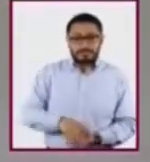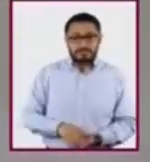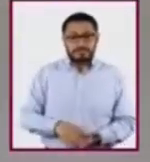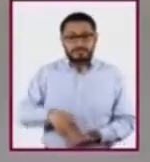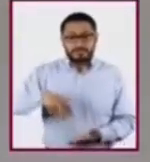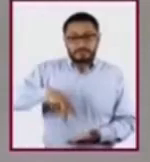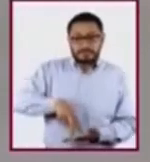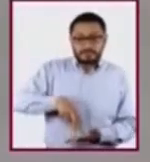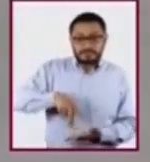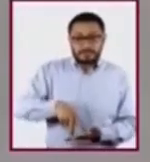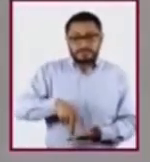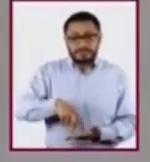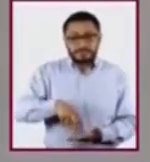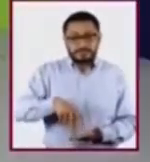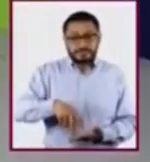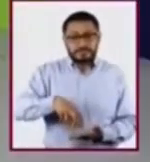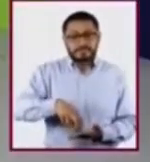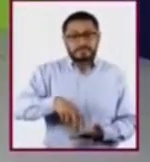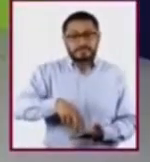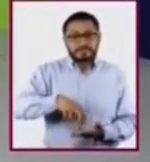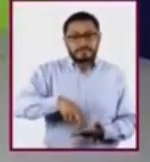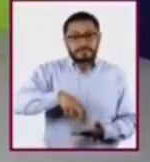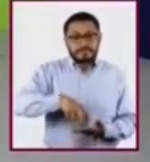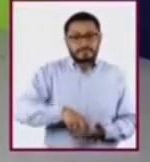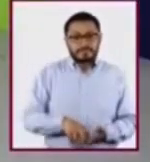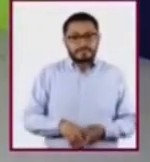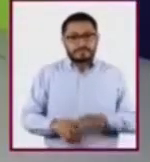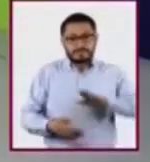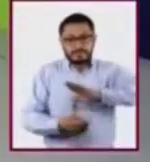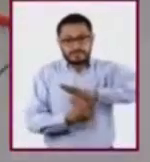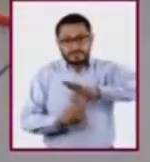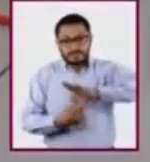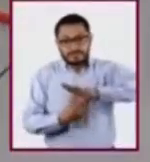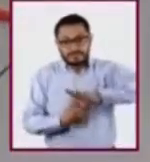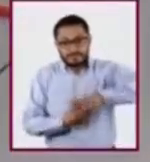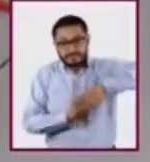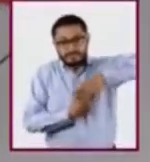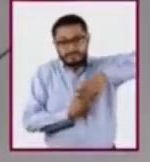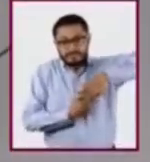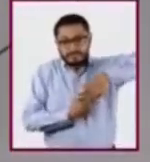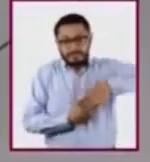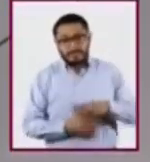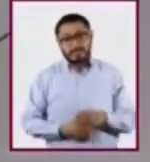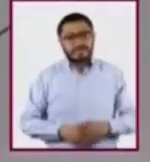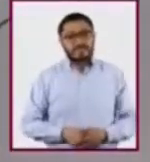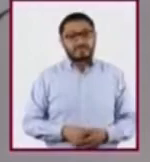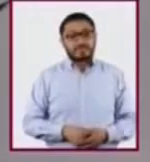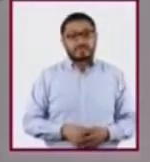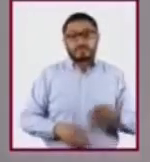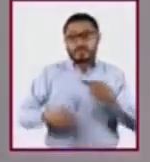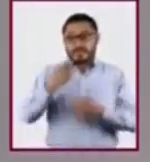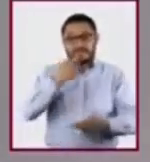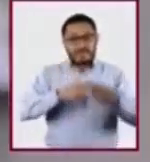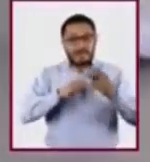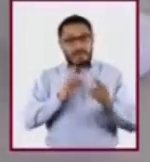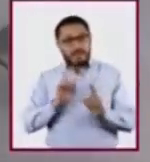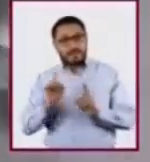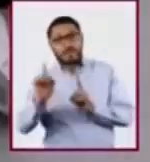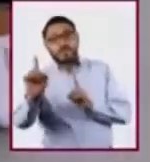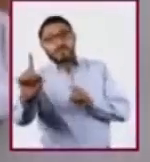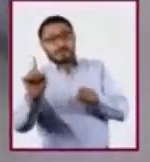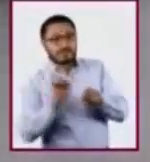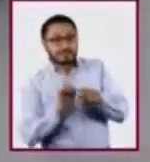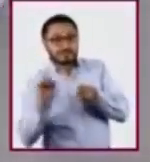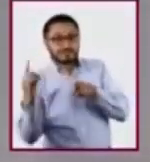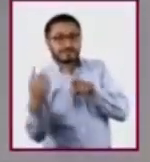Muy bien, bien arriba los talones, lo más que se pueda. Quieren crecer cada vez más. Y regresamos de la misma manera, le damos vuelta por el otro lado de